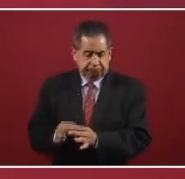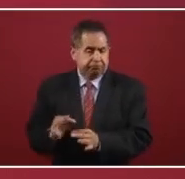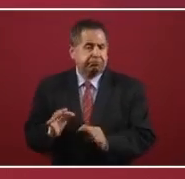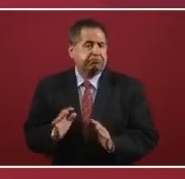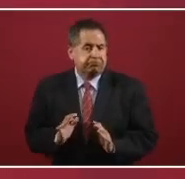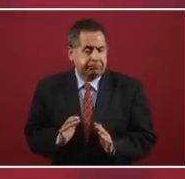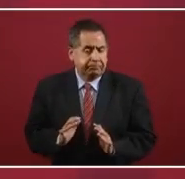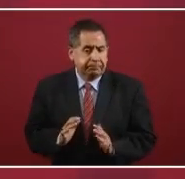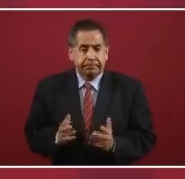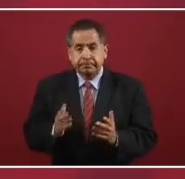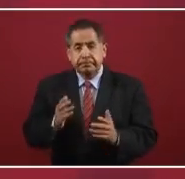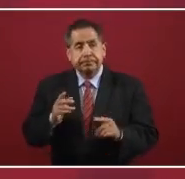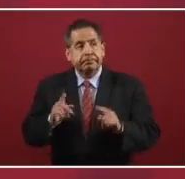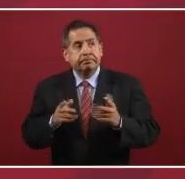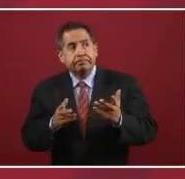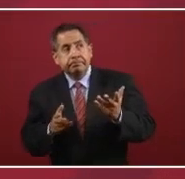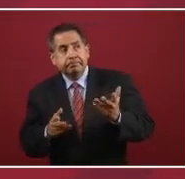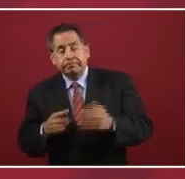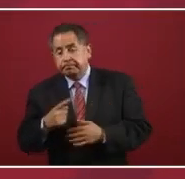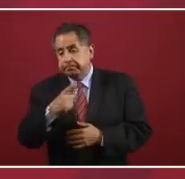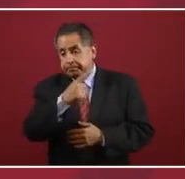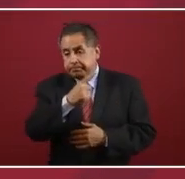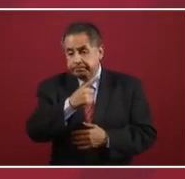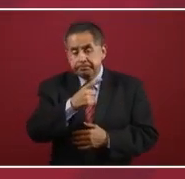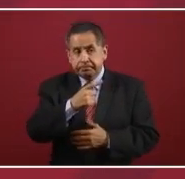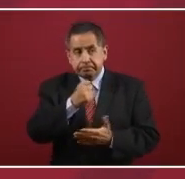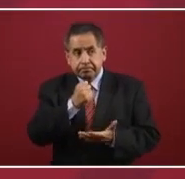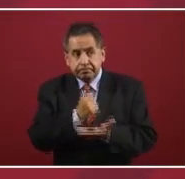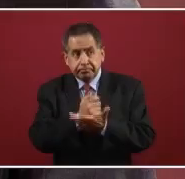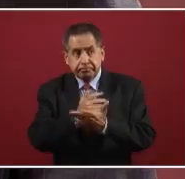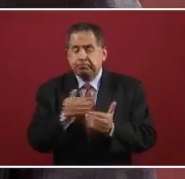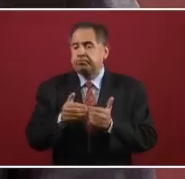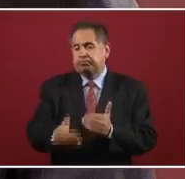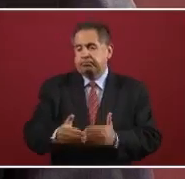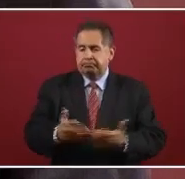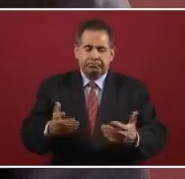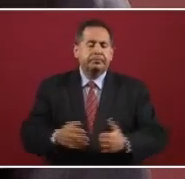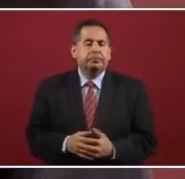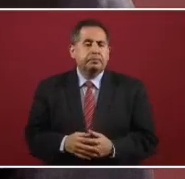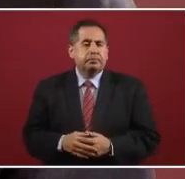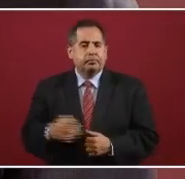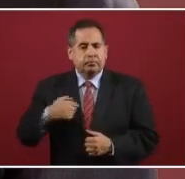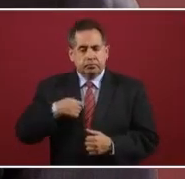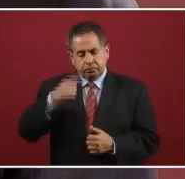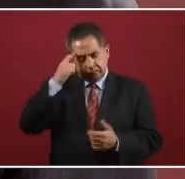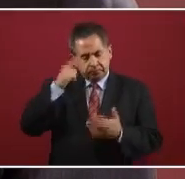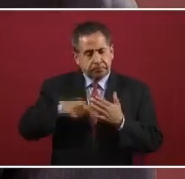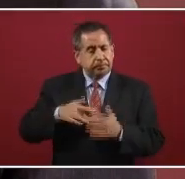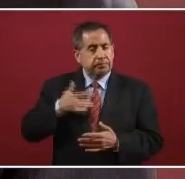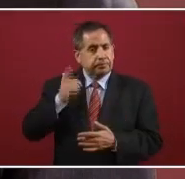y depende de ellos básicamente. Yo espero que